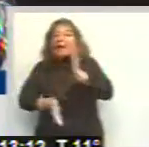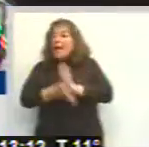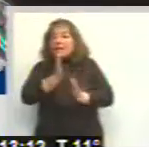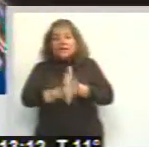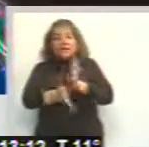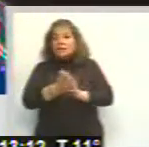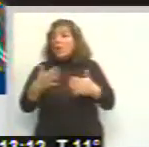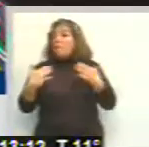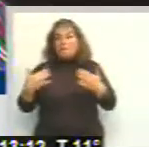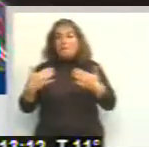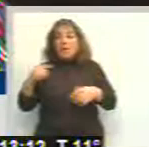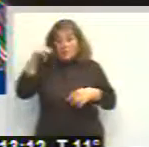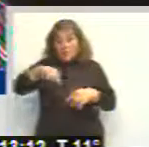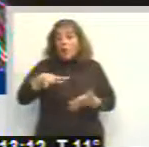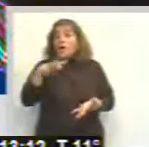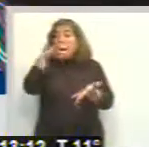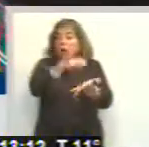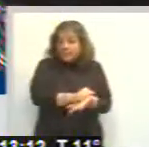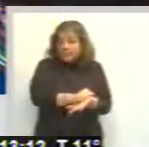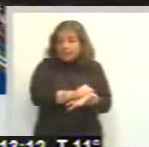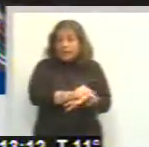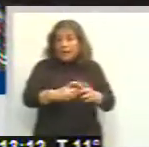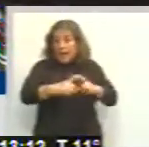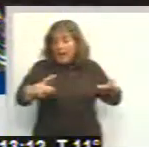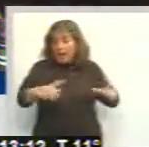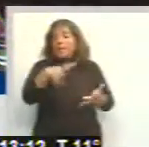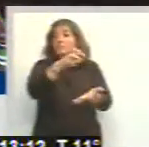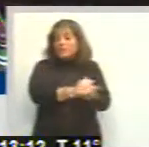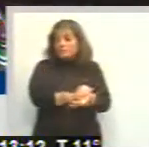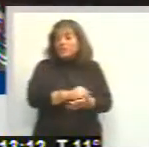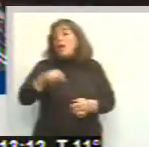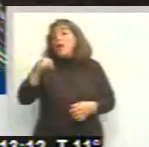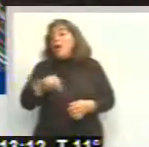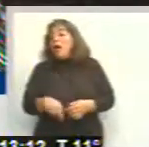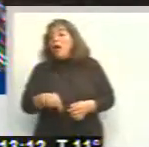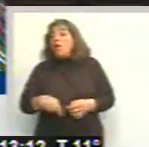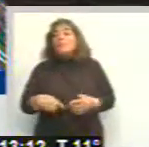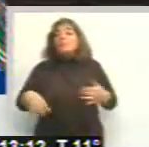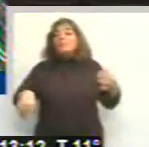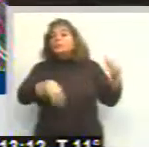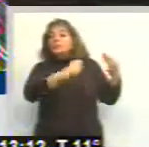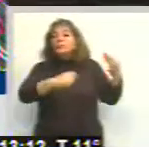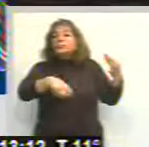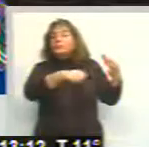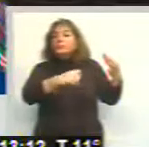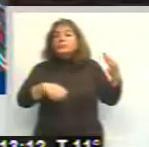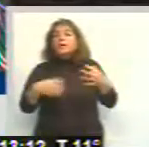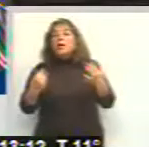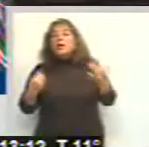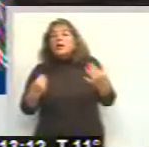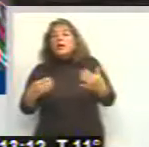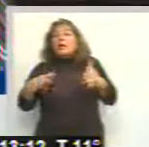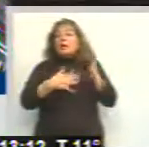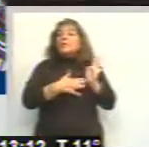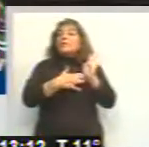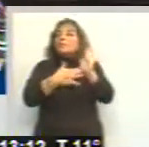ya que pueden pasar a retirar las entradas por boletería. En esta ocasión vamos a hacer un programa donde hay una obra de estreno, que